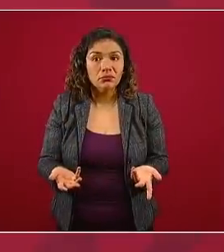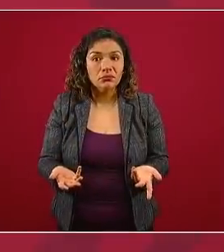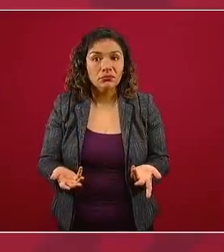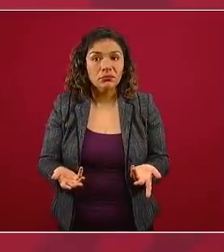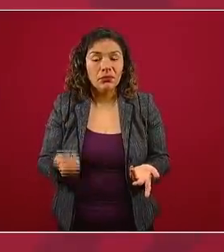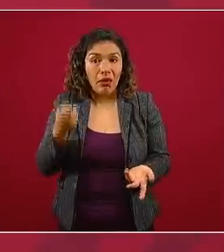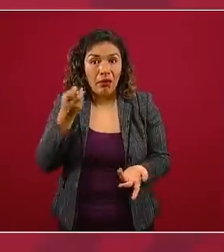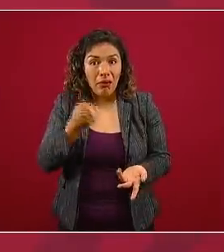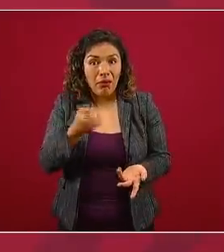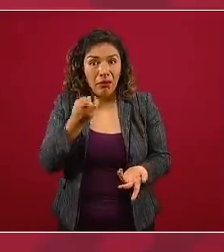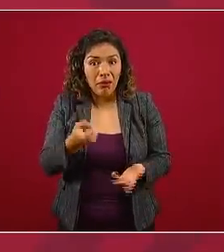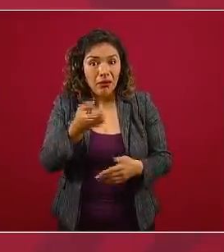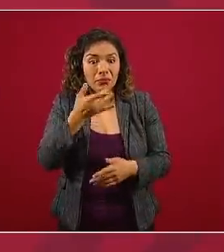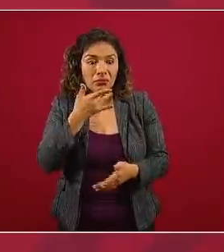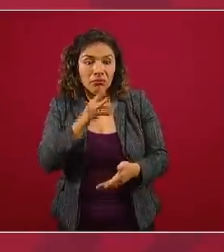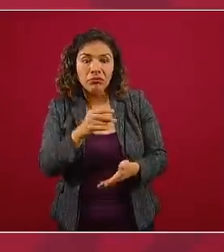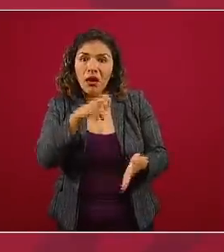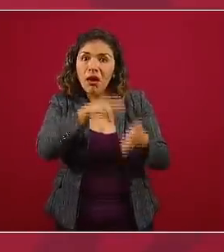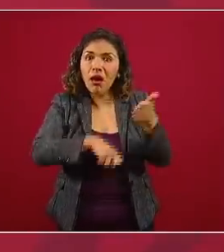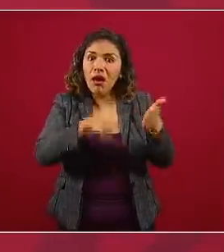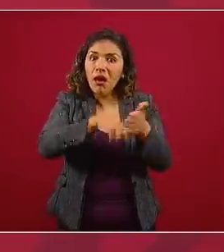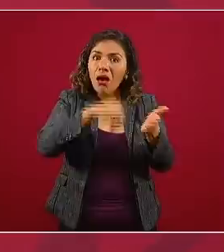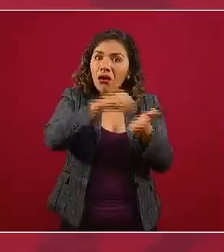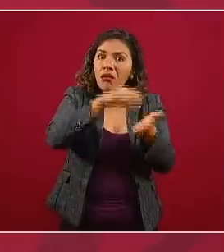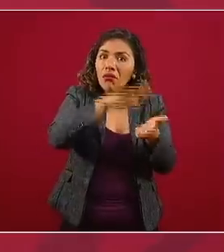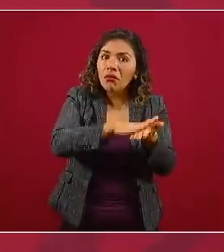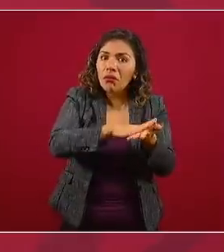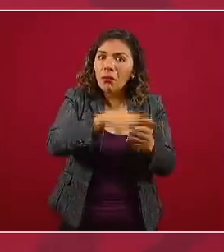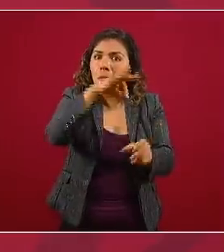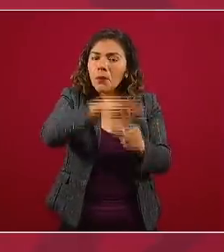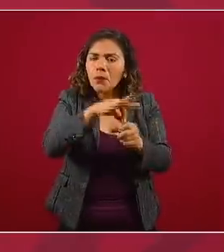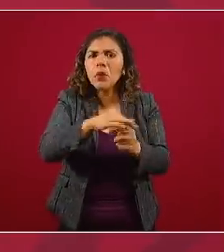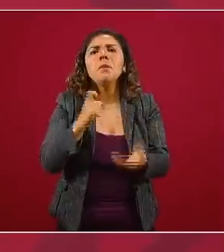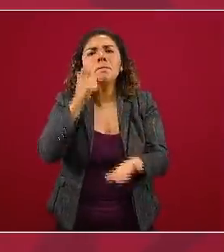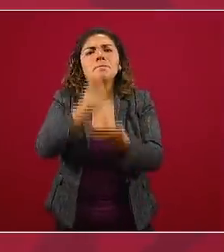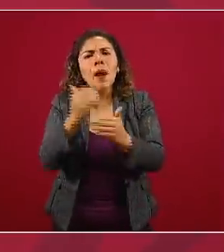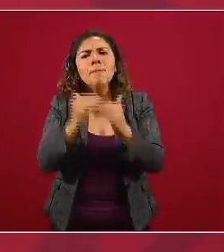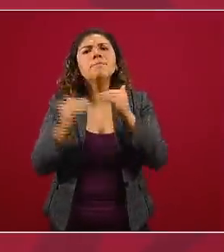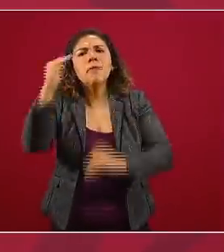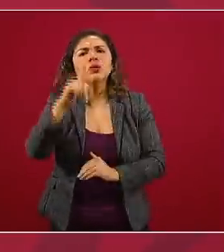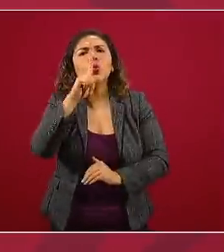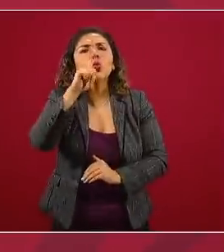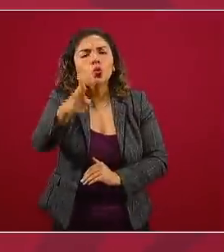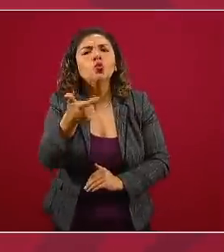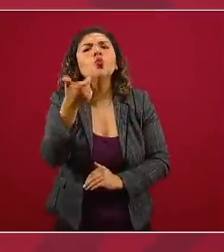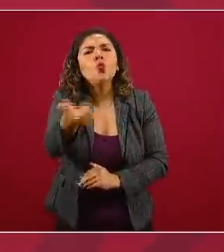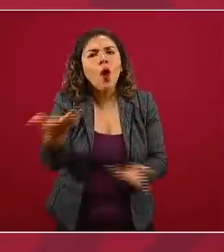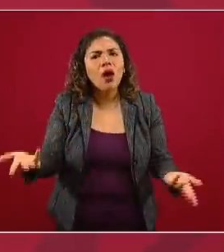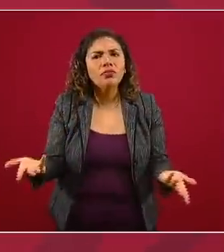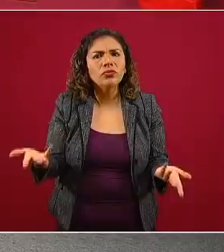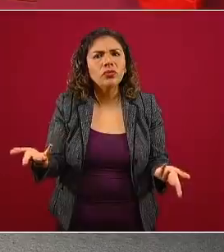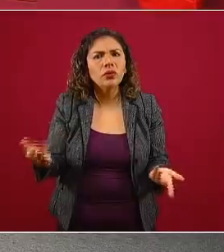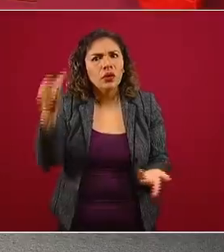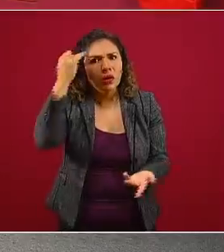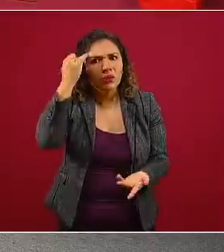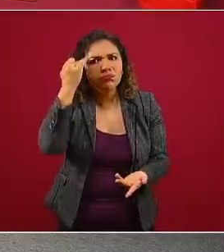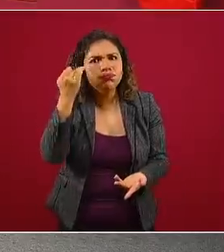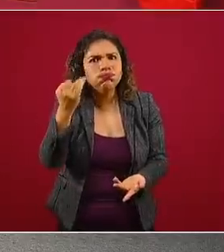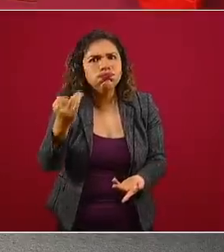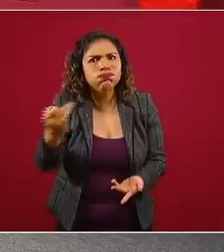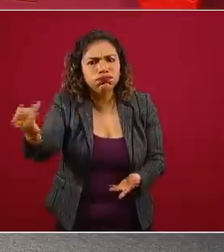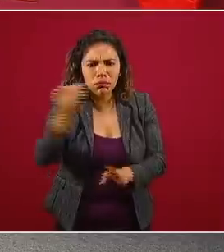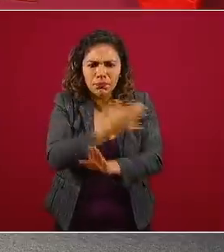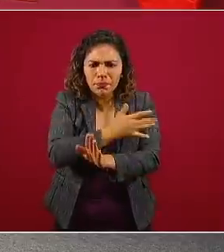esa reforma cuando se tenía que pagar de más de luz durante cuánto